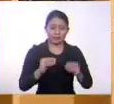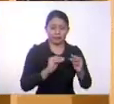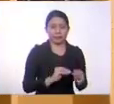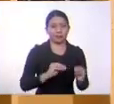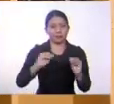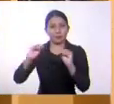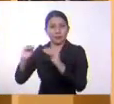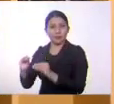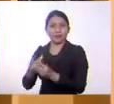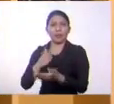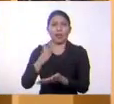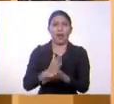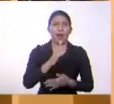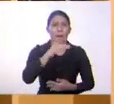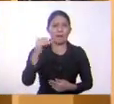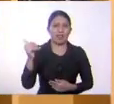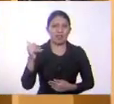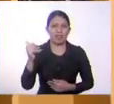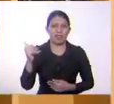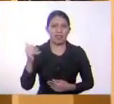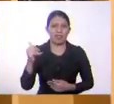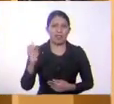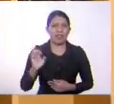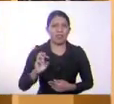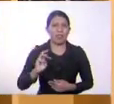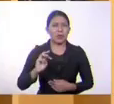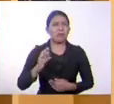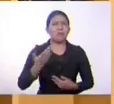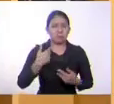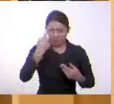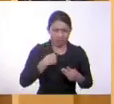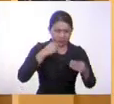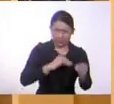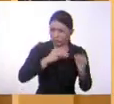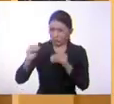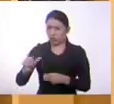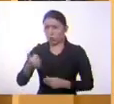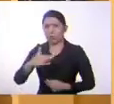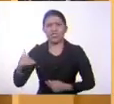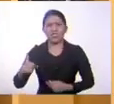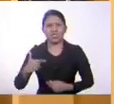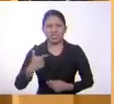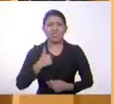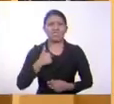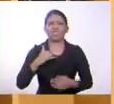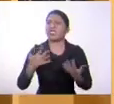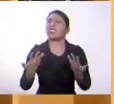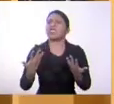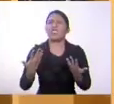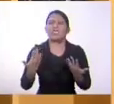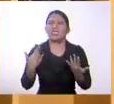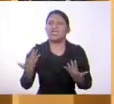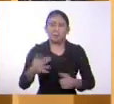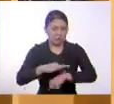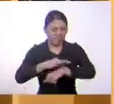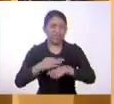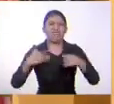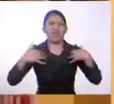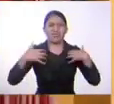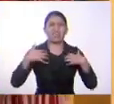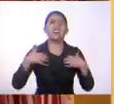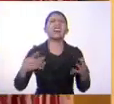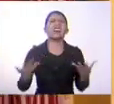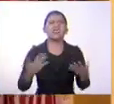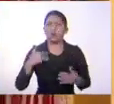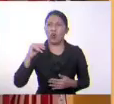y llegan al país de destino como inmigrantes, te has preguntado a qué situaciones se enfrentan? ¿Qué es